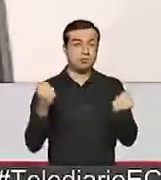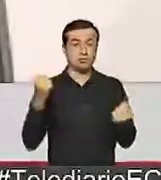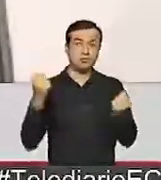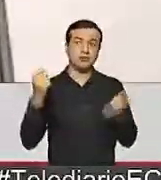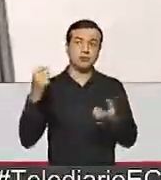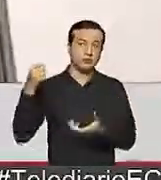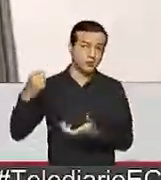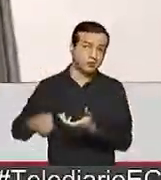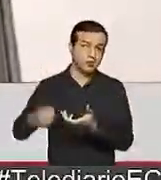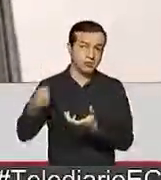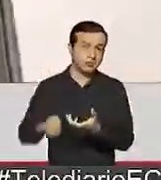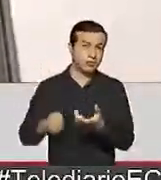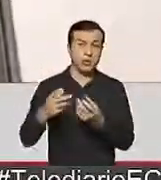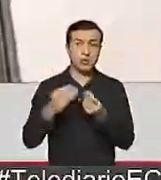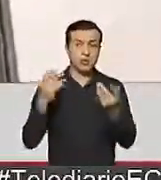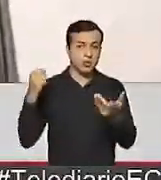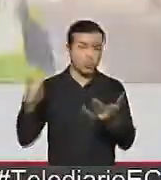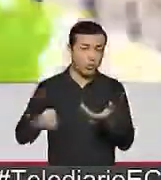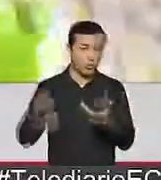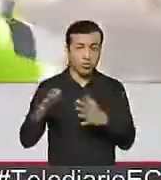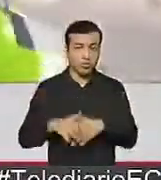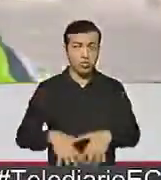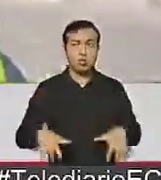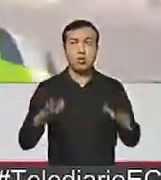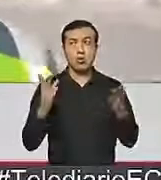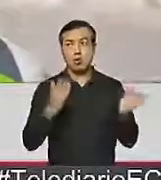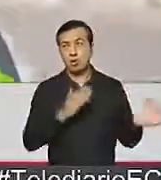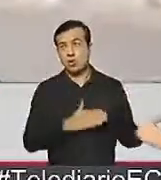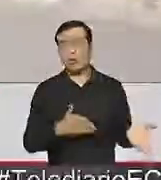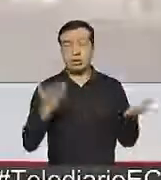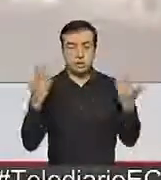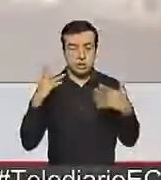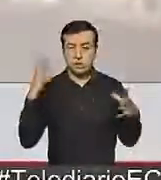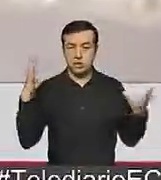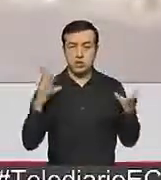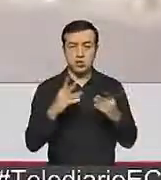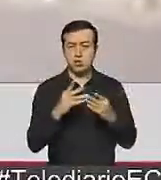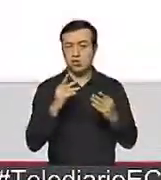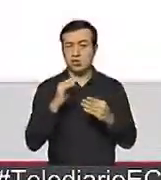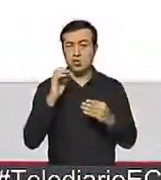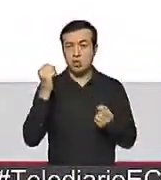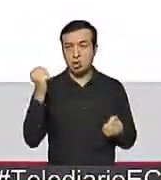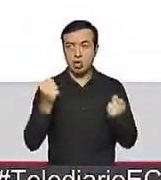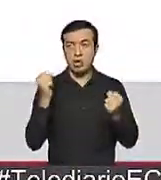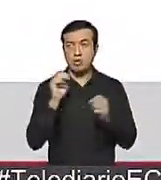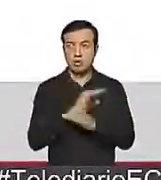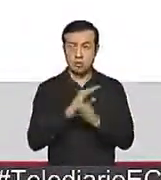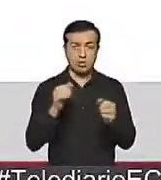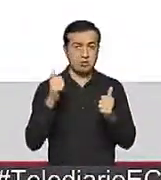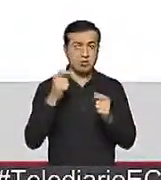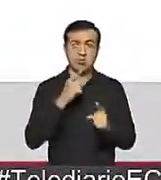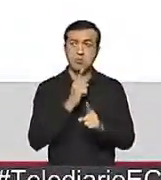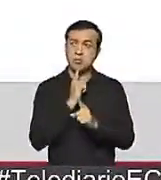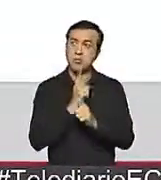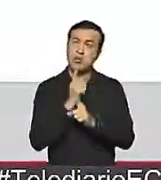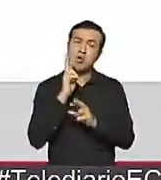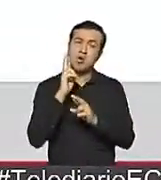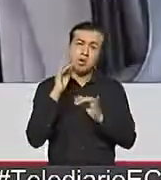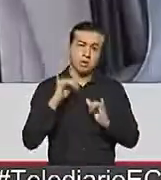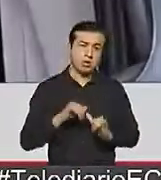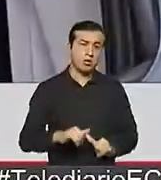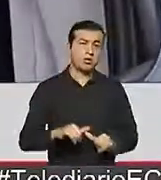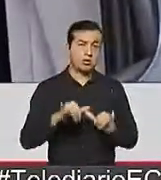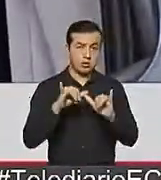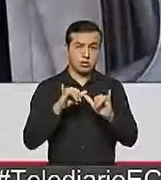son rociados con amonio cuaternario. Estamos haciendo la desinfección de los vehículos. Está muy bueno, está. Pues ojalá sea para todos.